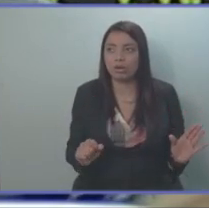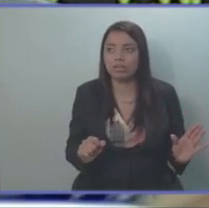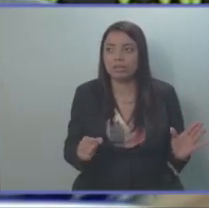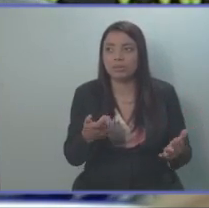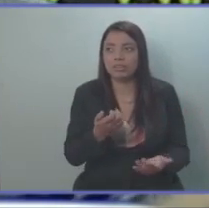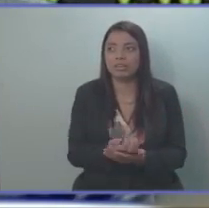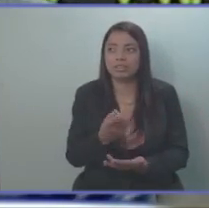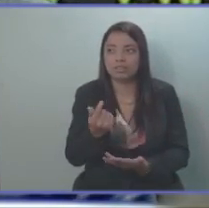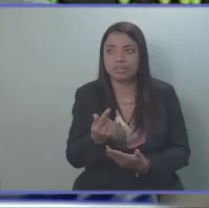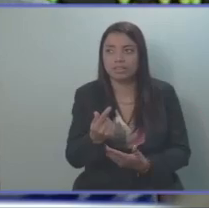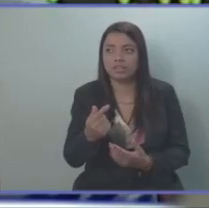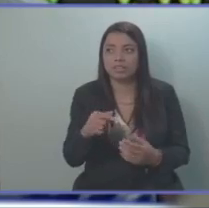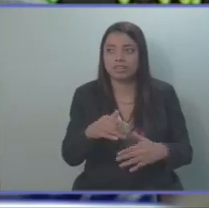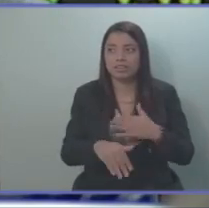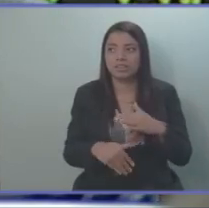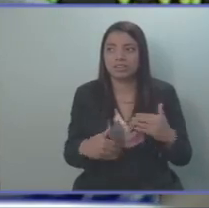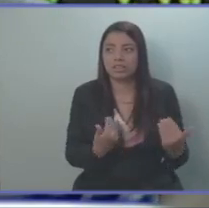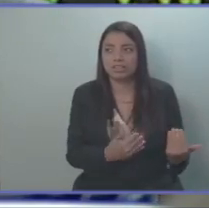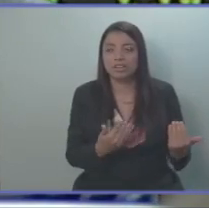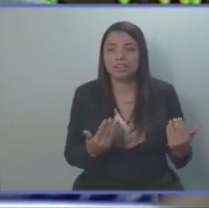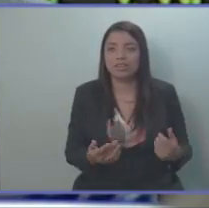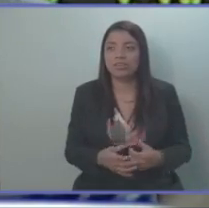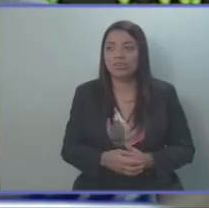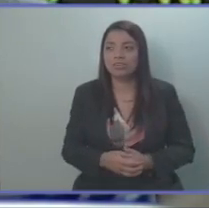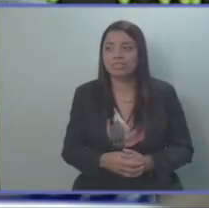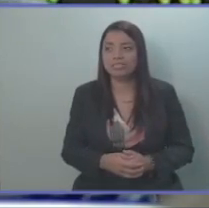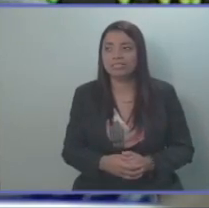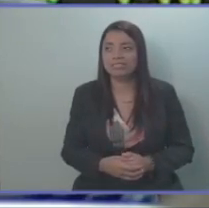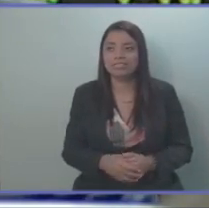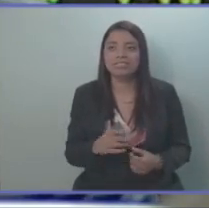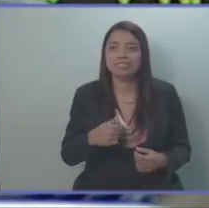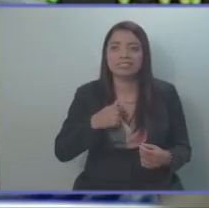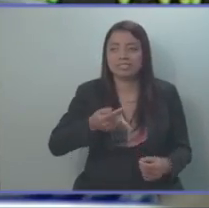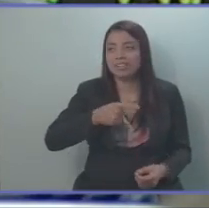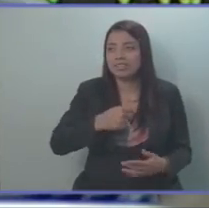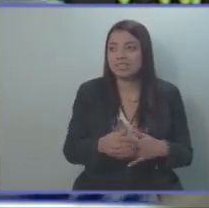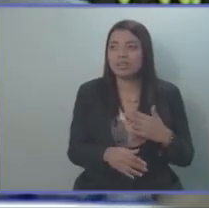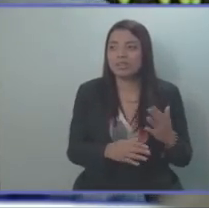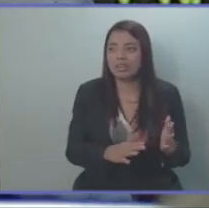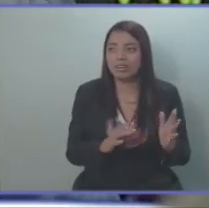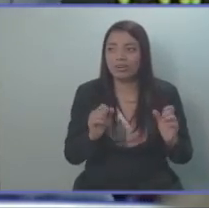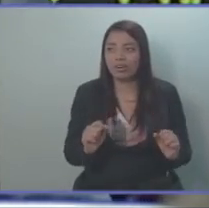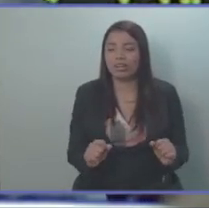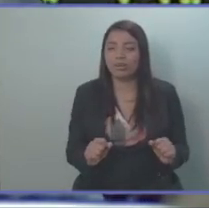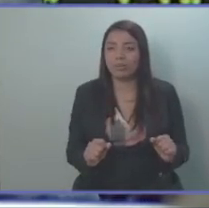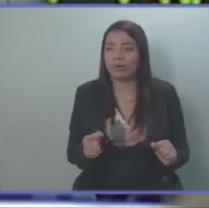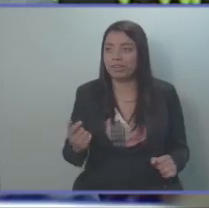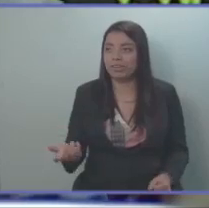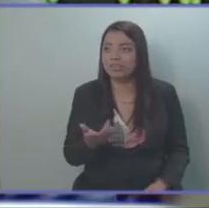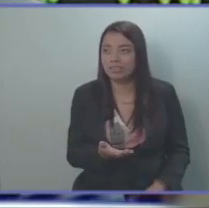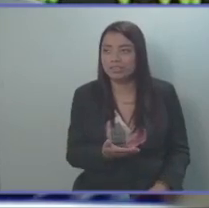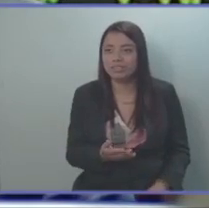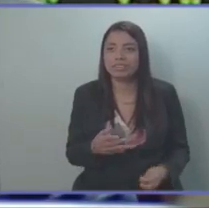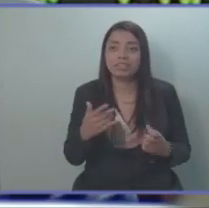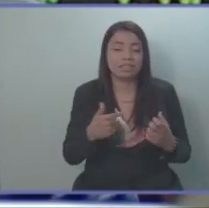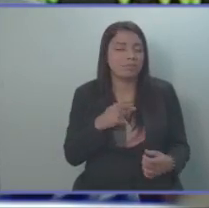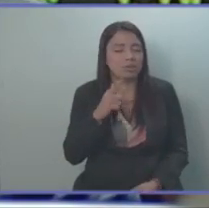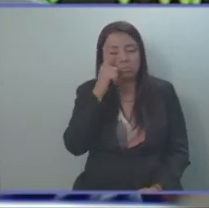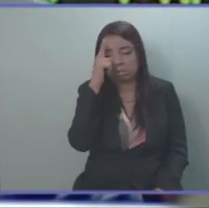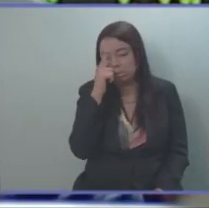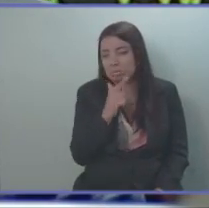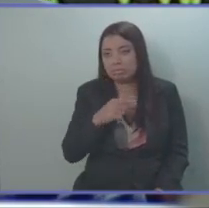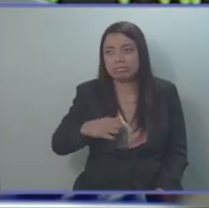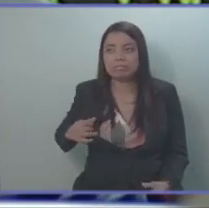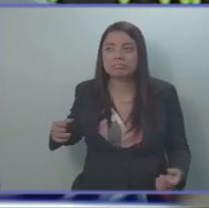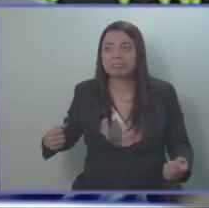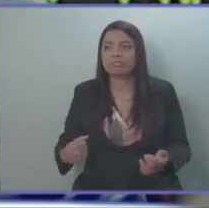de Nicaragua. Yo era uno. Yo no me retracto de lo que digo. Y me da tristeza y me da lástima